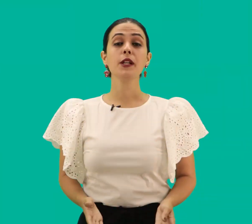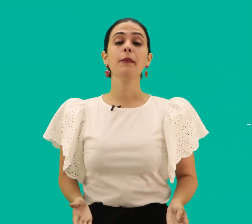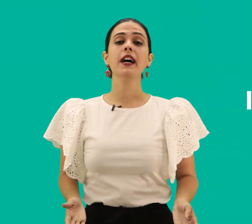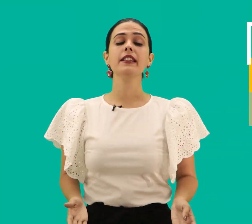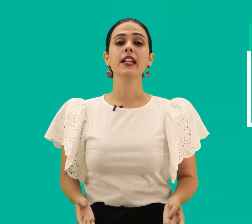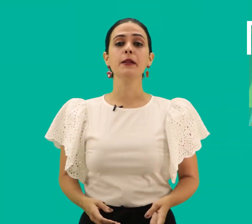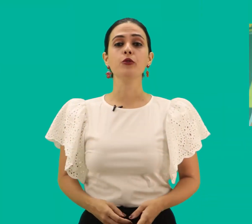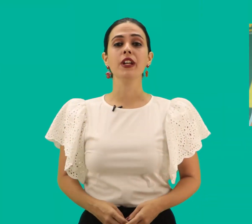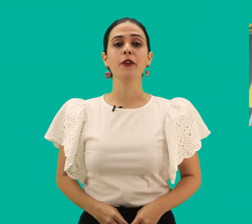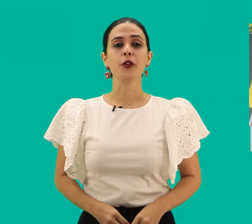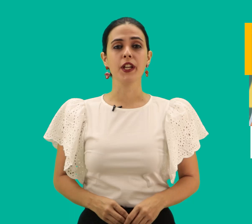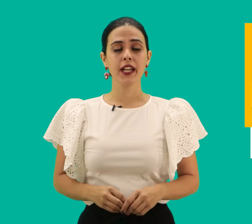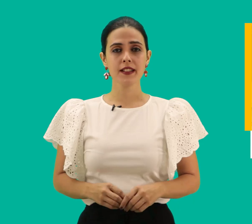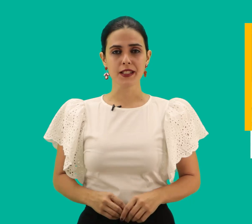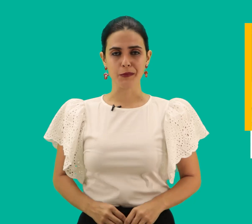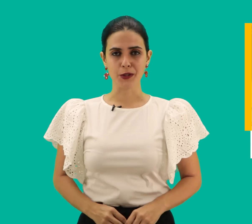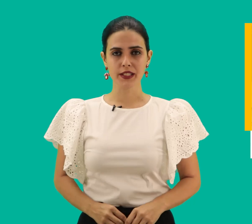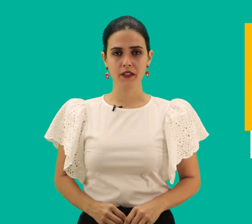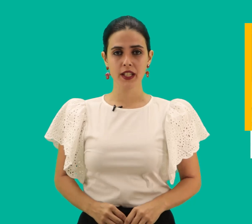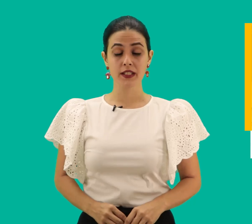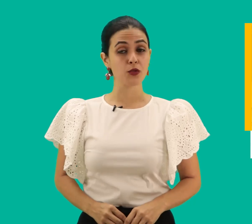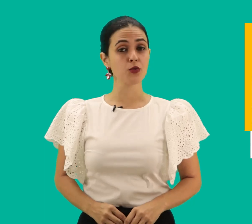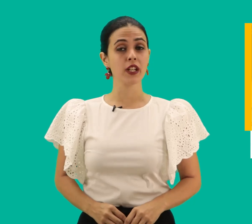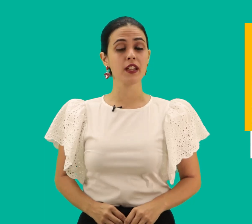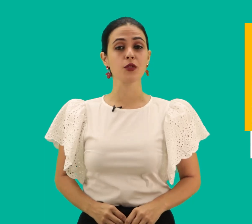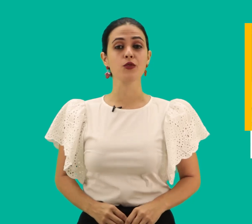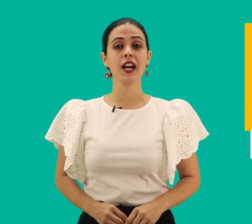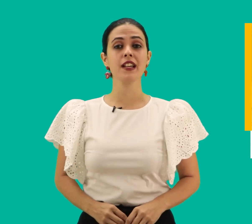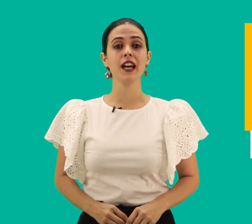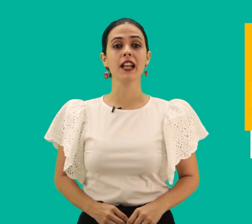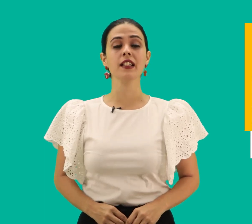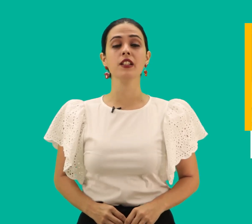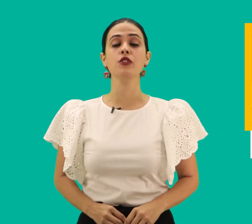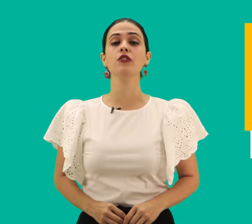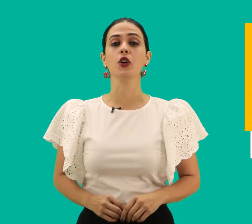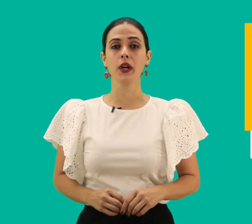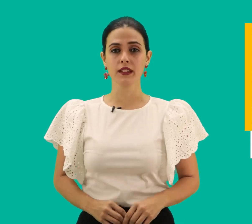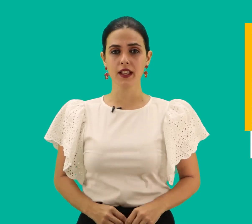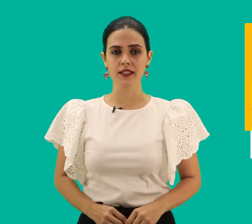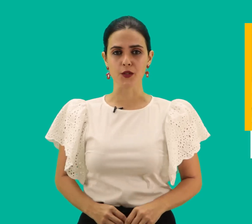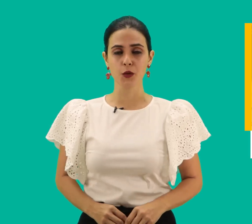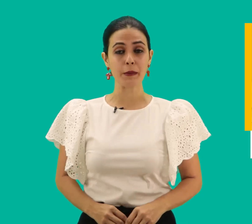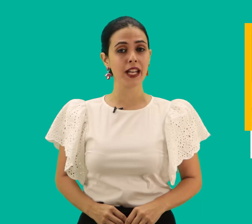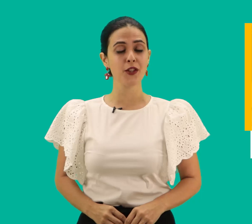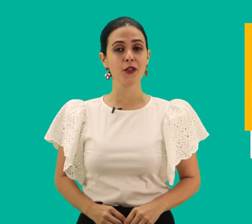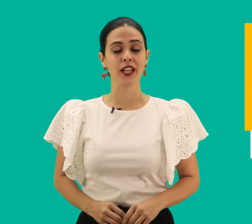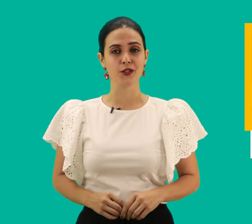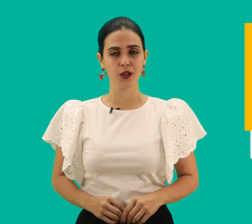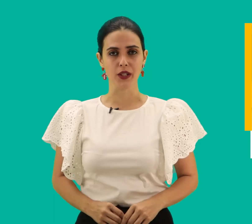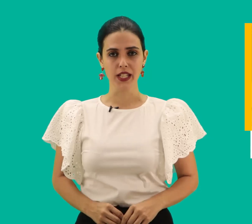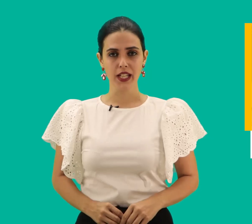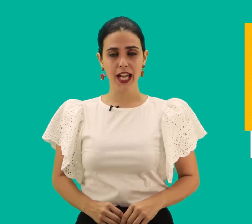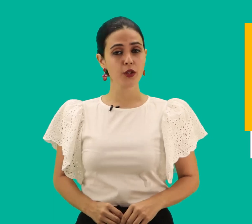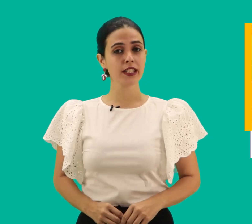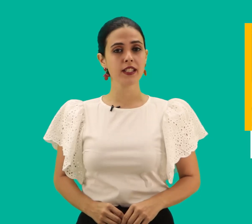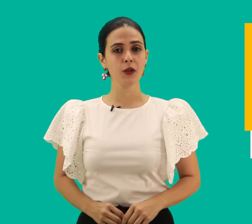por otra parte el diputado rodríguez invitó a través de sus redes sociales a la rendición de cuentas de su primer año de gestión